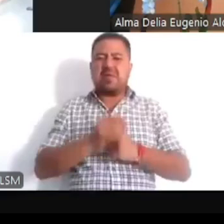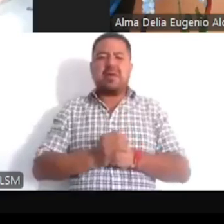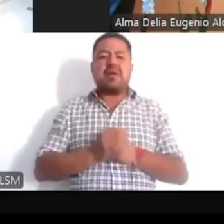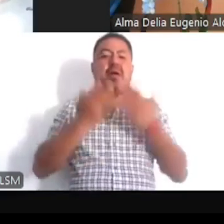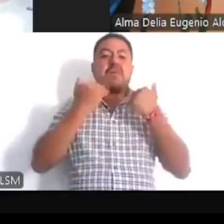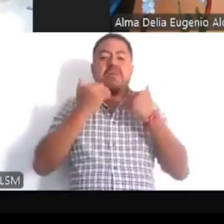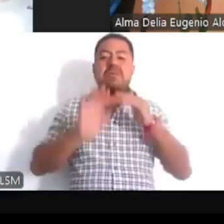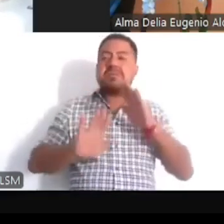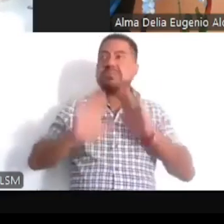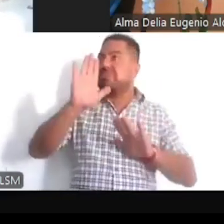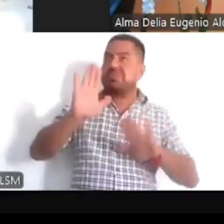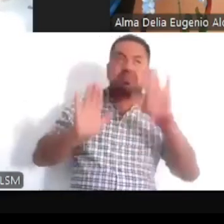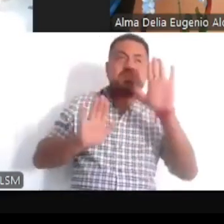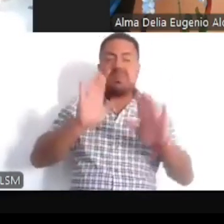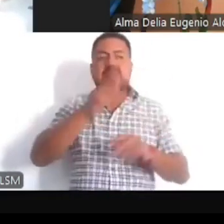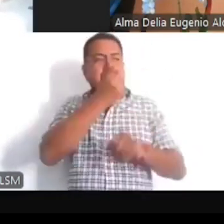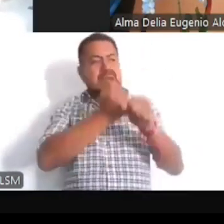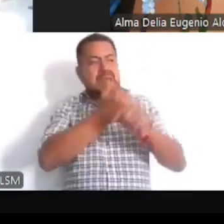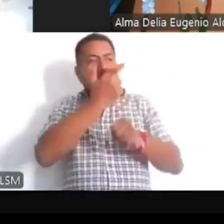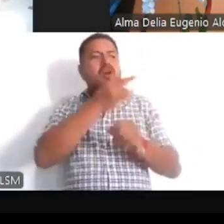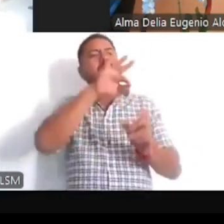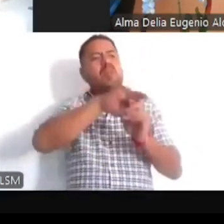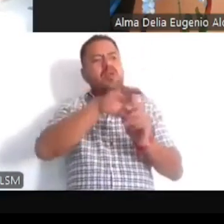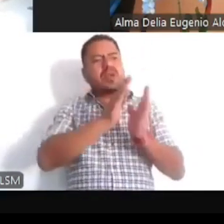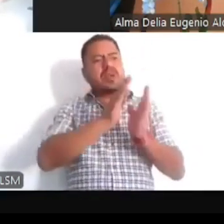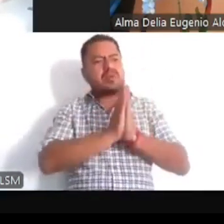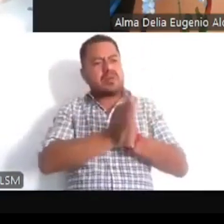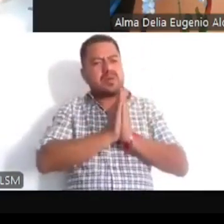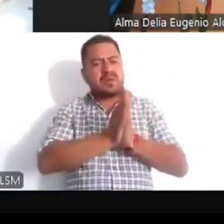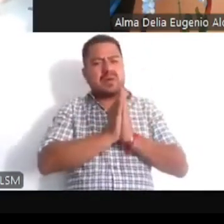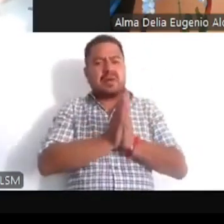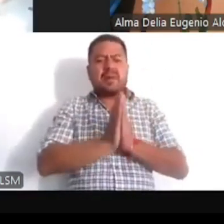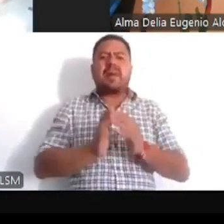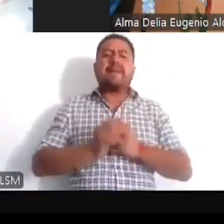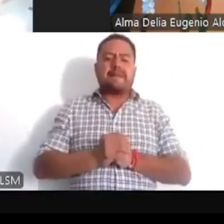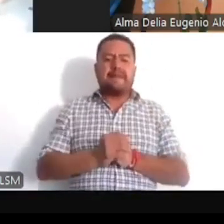habiendo comentarios al respecto secretario tome la votación por